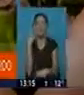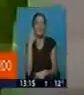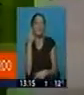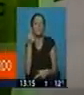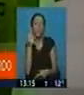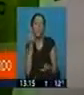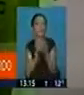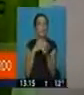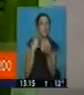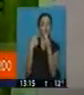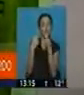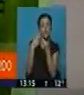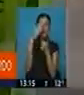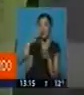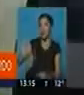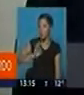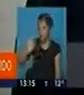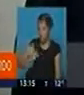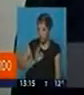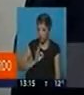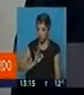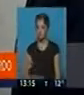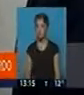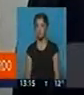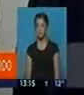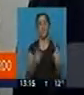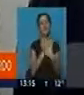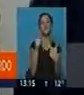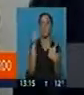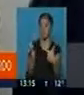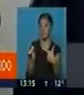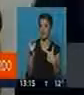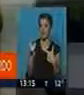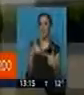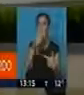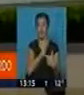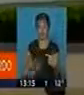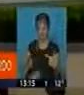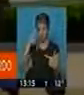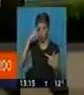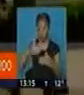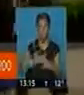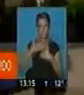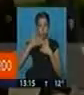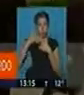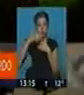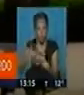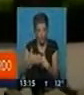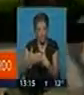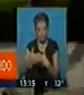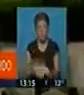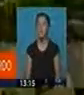detalle de las negociaciones de los últimos años. Proponen que se prorrogue la presidencia de Uruguay. Detrás de esta